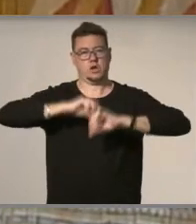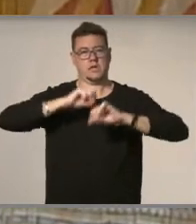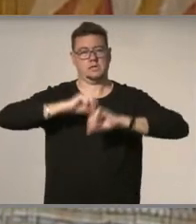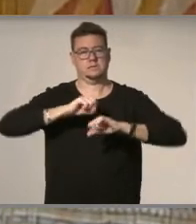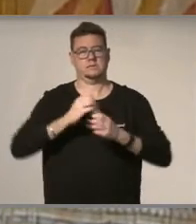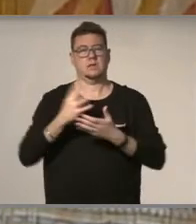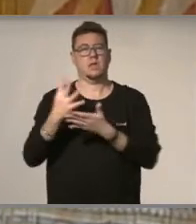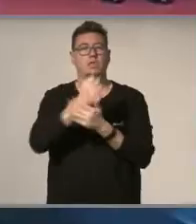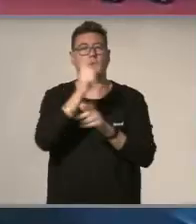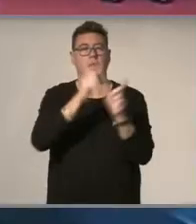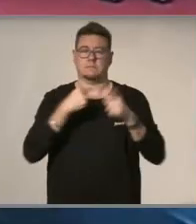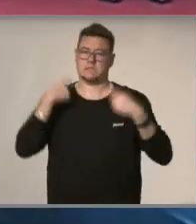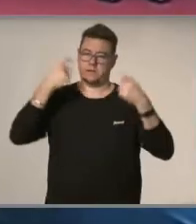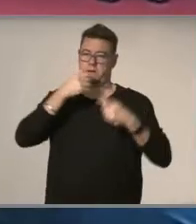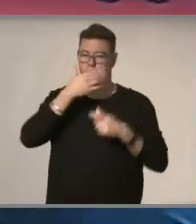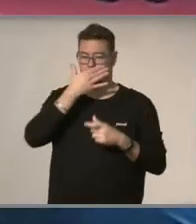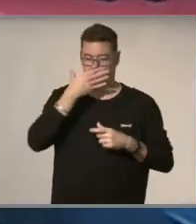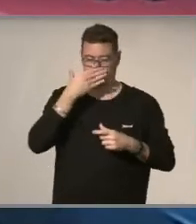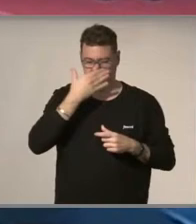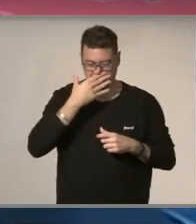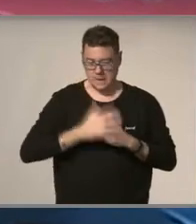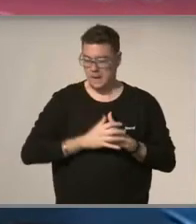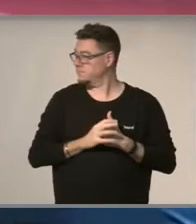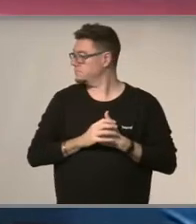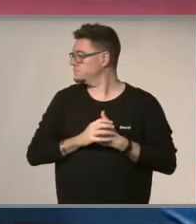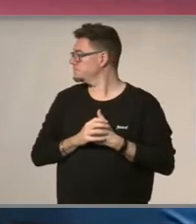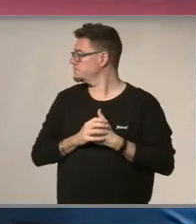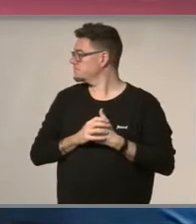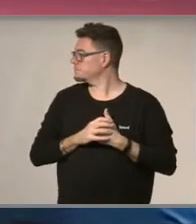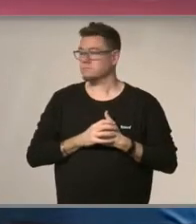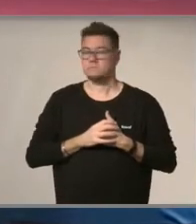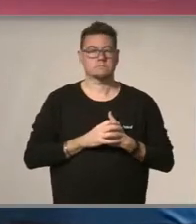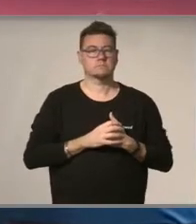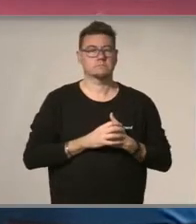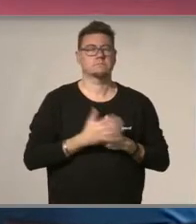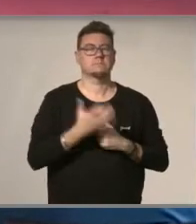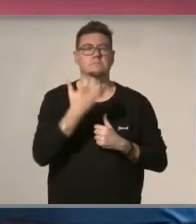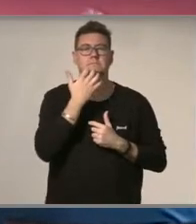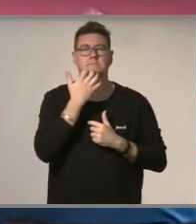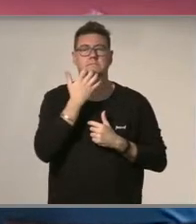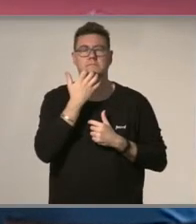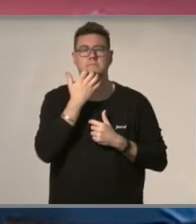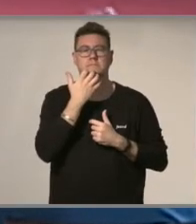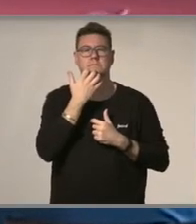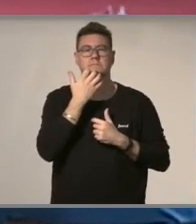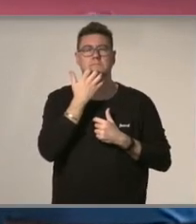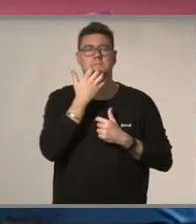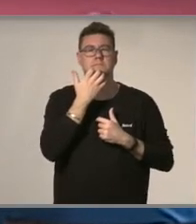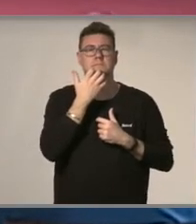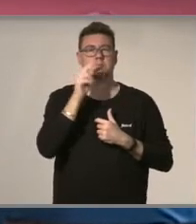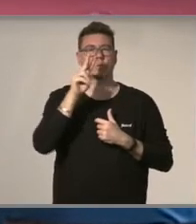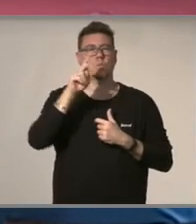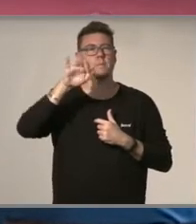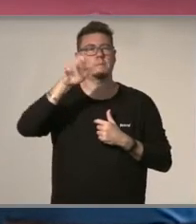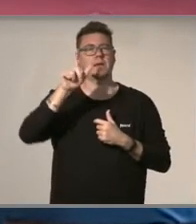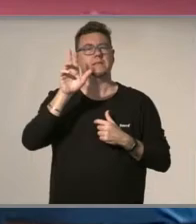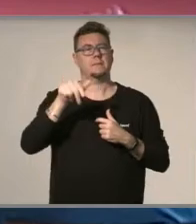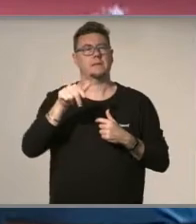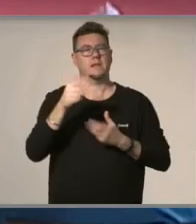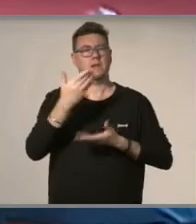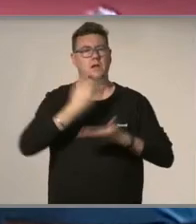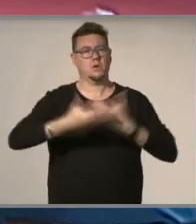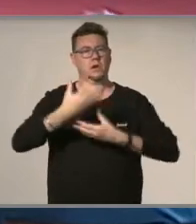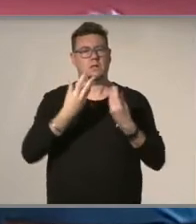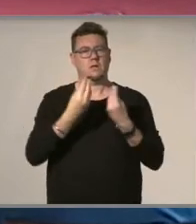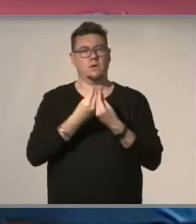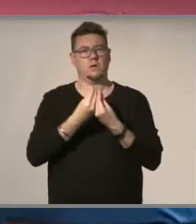volcado todos vuestros esfuerzos. Y por poner un ejemplo, y se ha comentado también antes, la UME ha colaborado específicamente en este